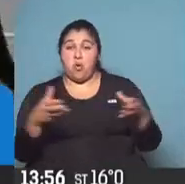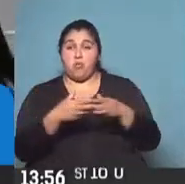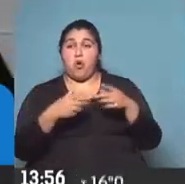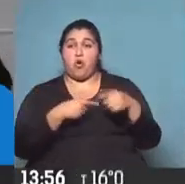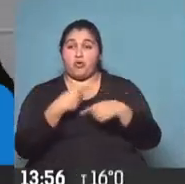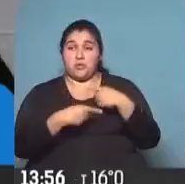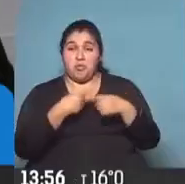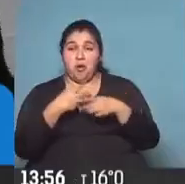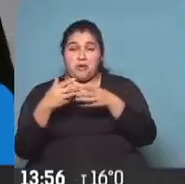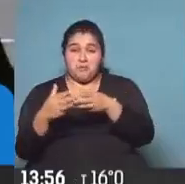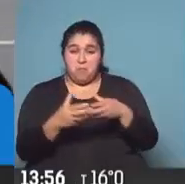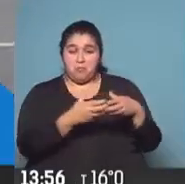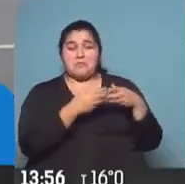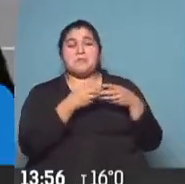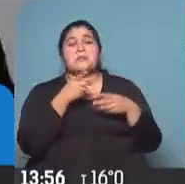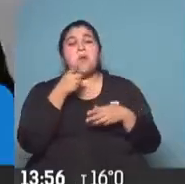qué